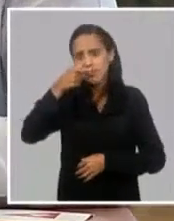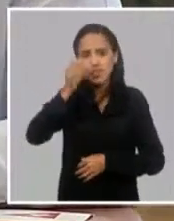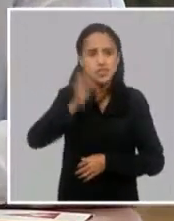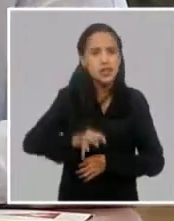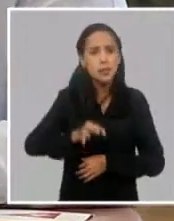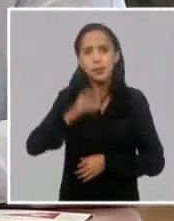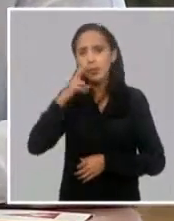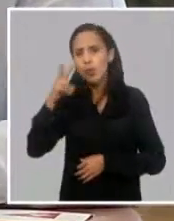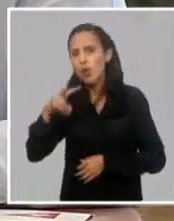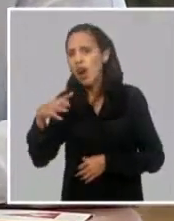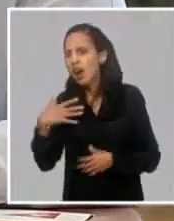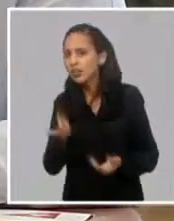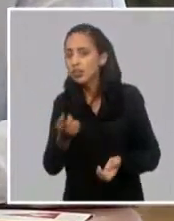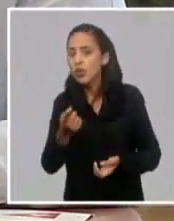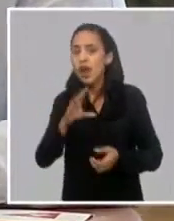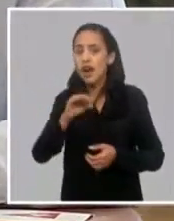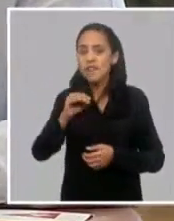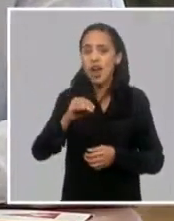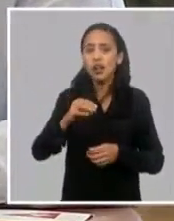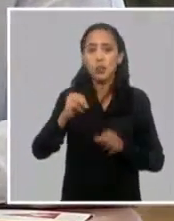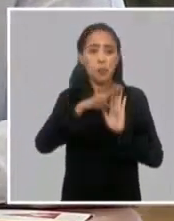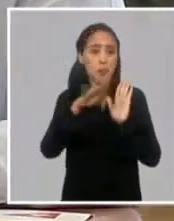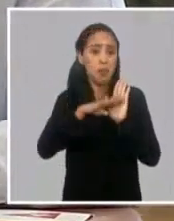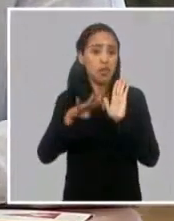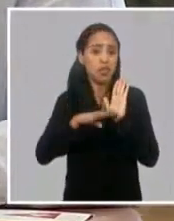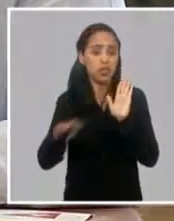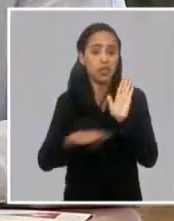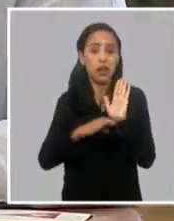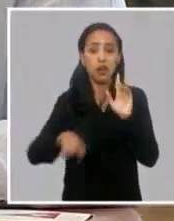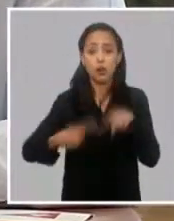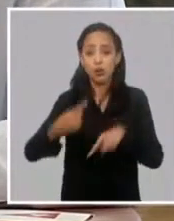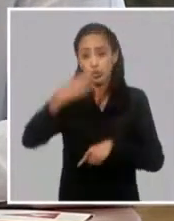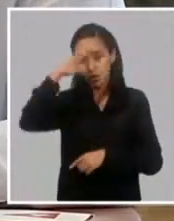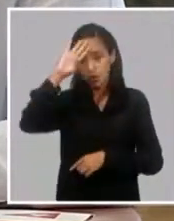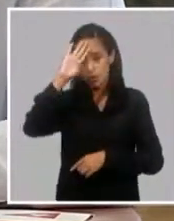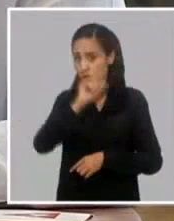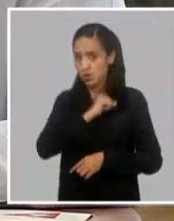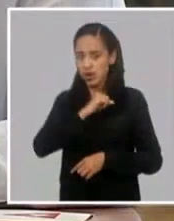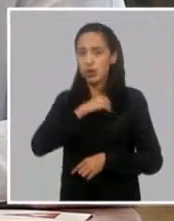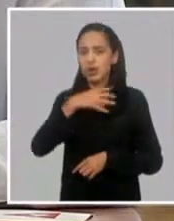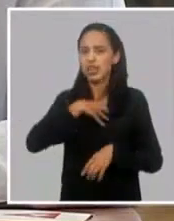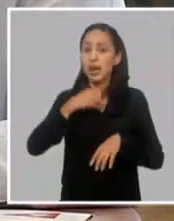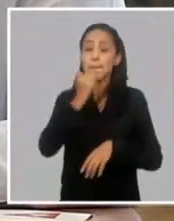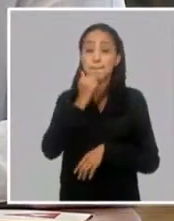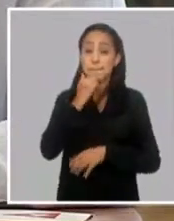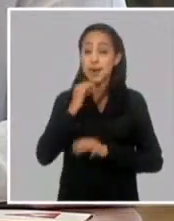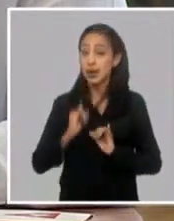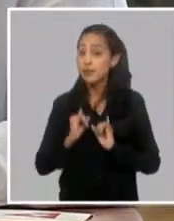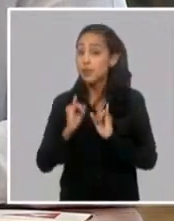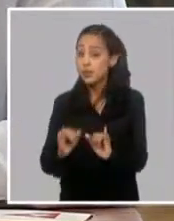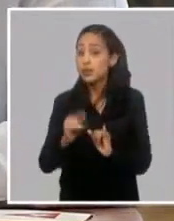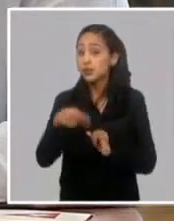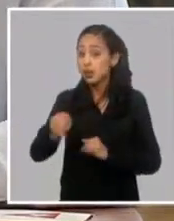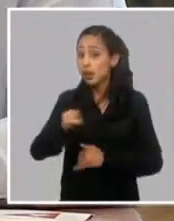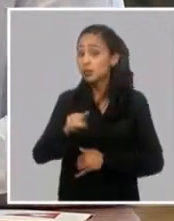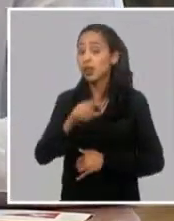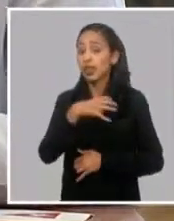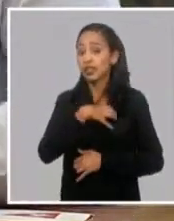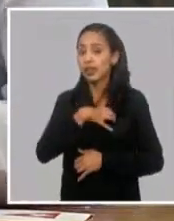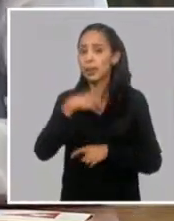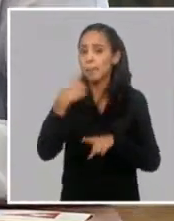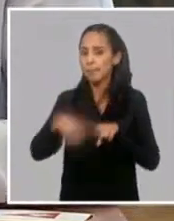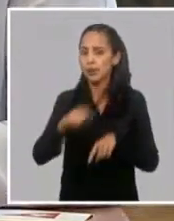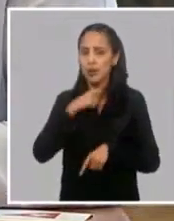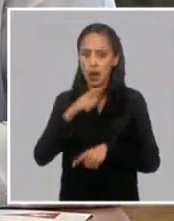están aplicando medidas, tengan más información que la que tienen, pero vamos a ponerlo en un ejemplo